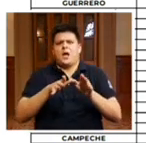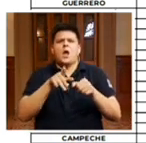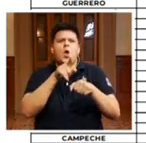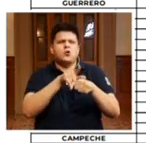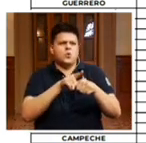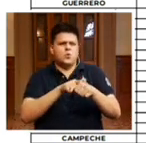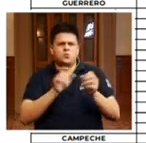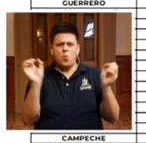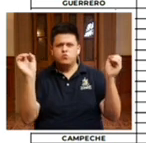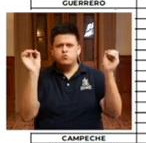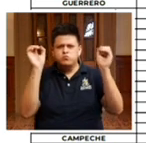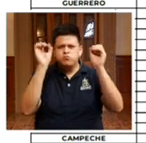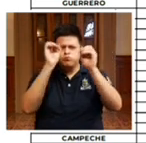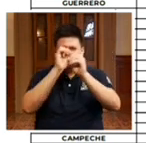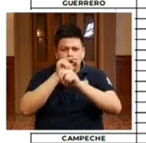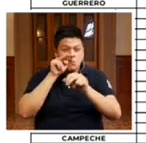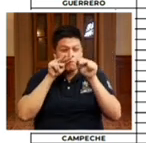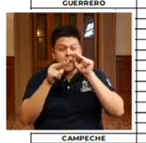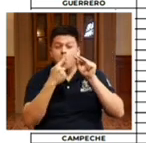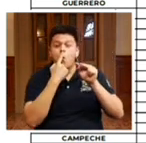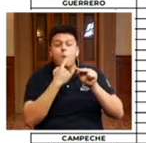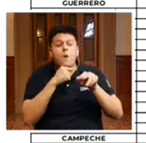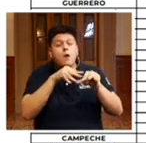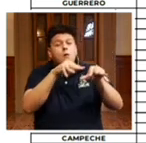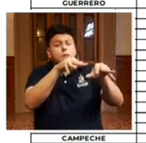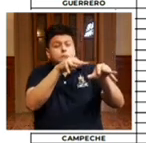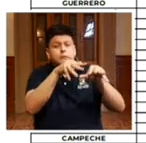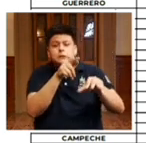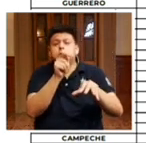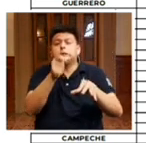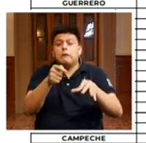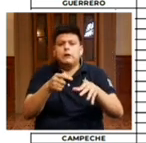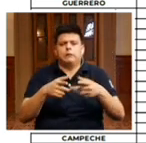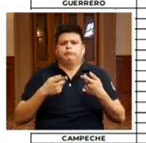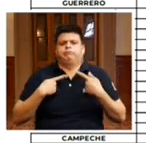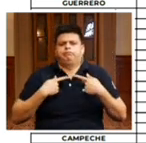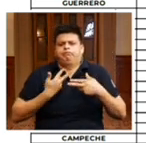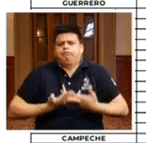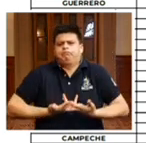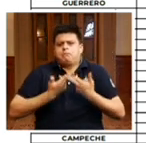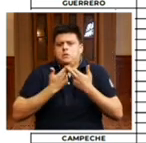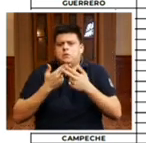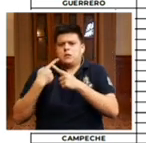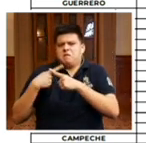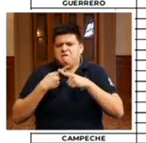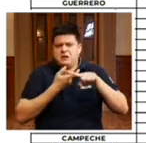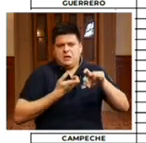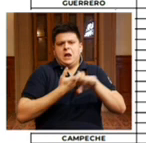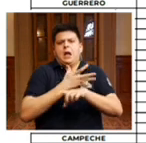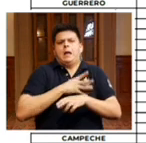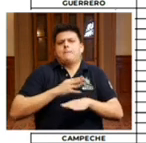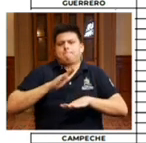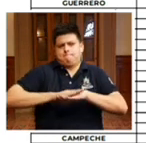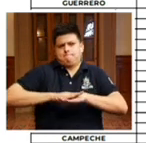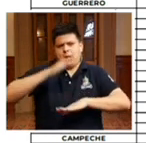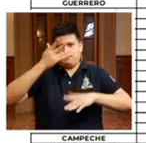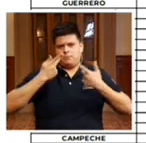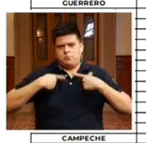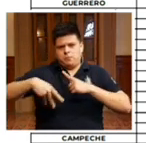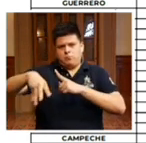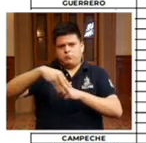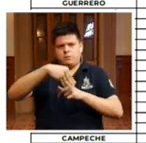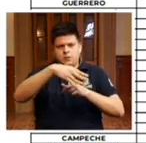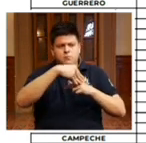oscuros, rojos muy oscuros, que significa la mayor cantidad de casos en las diferentes entidades federativas. Sigue